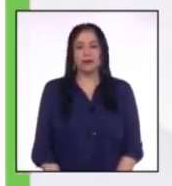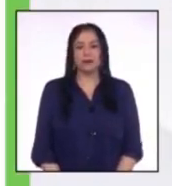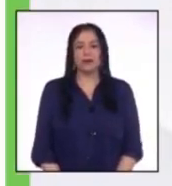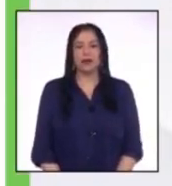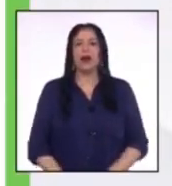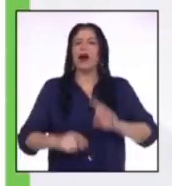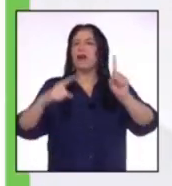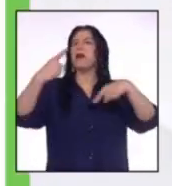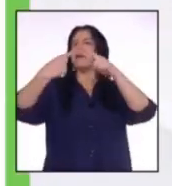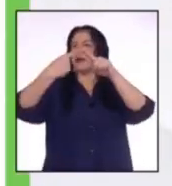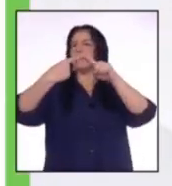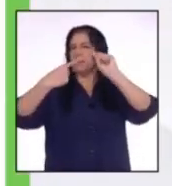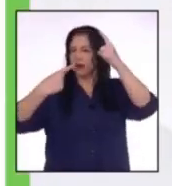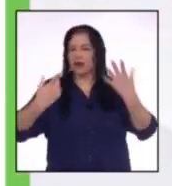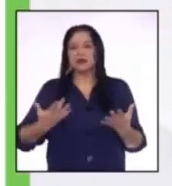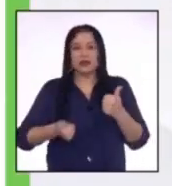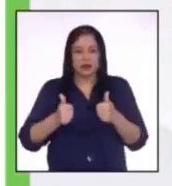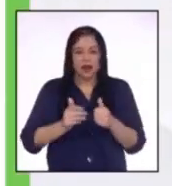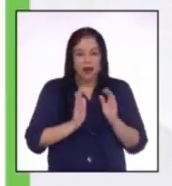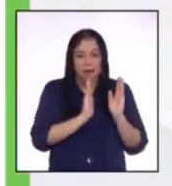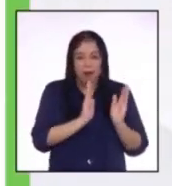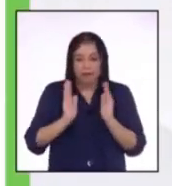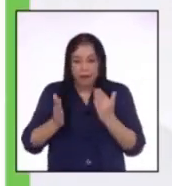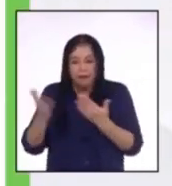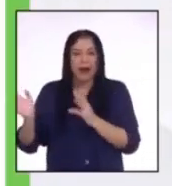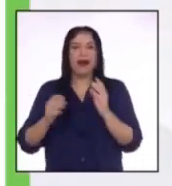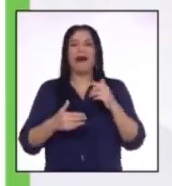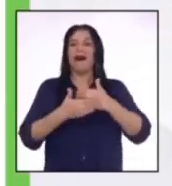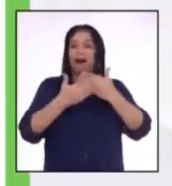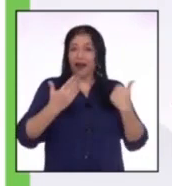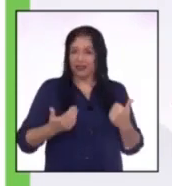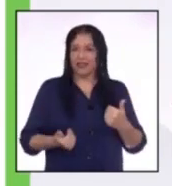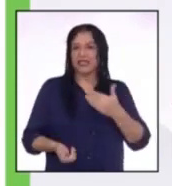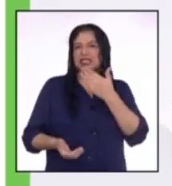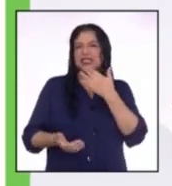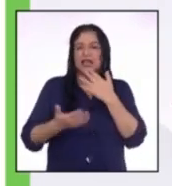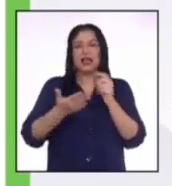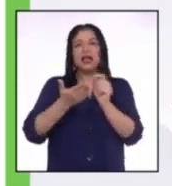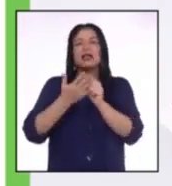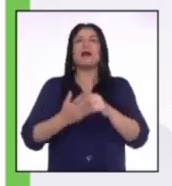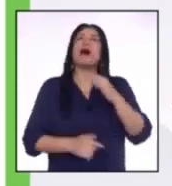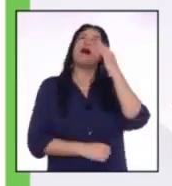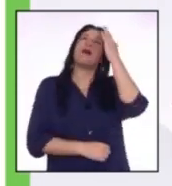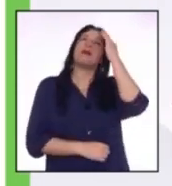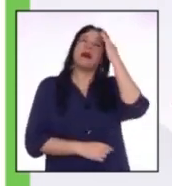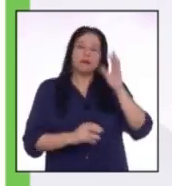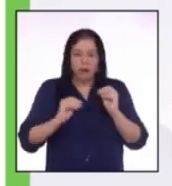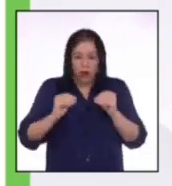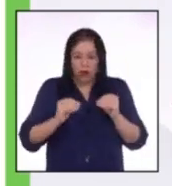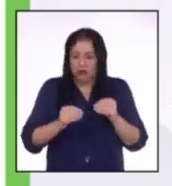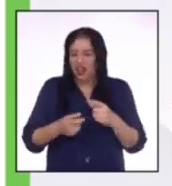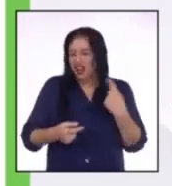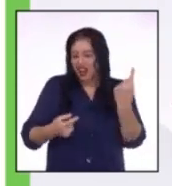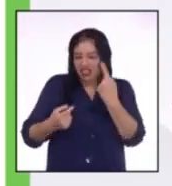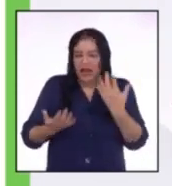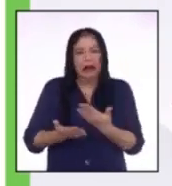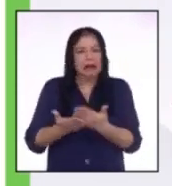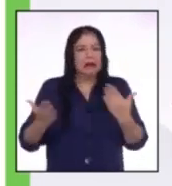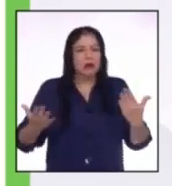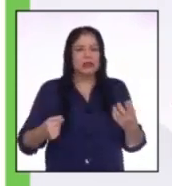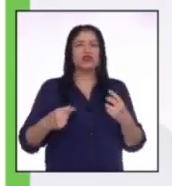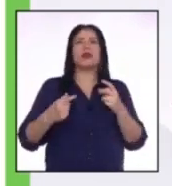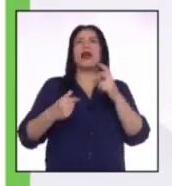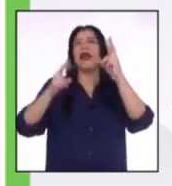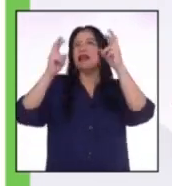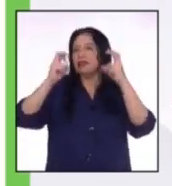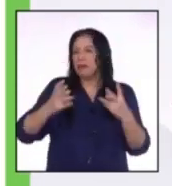el primer paso es la planificación en esta parte quien escribe plasma aspectos generales sobre